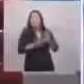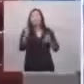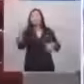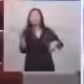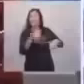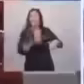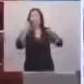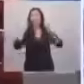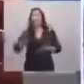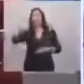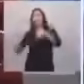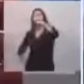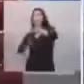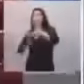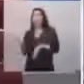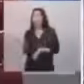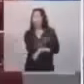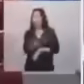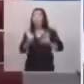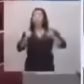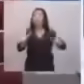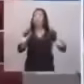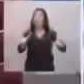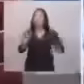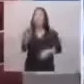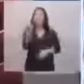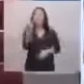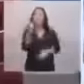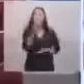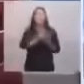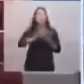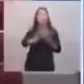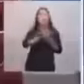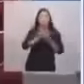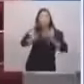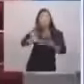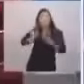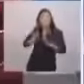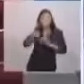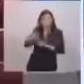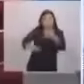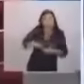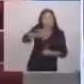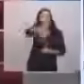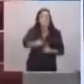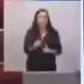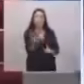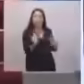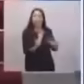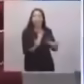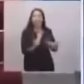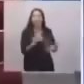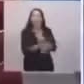muchacho acá lo que pasó que devaluaron y la devaluación fue a precios y ahora van a volver a devaluar y si no subimos las